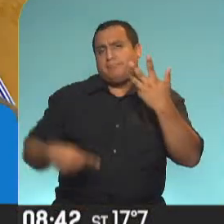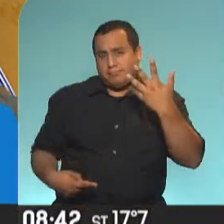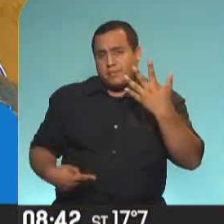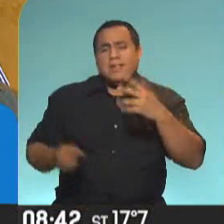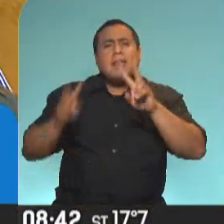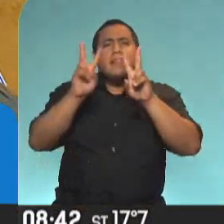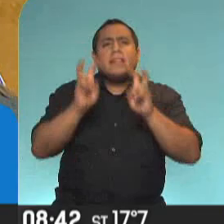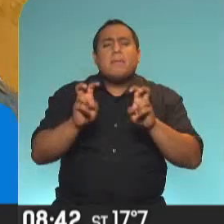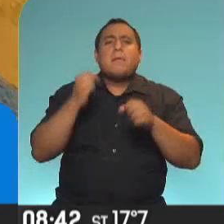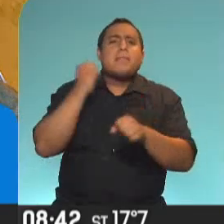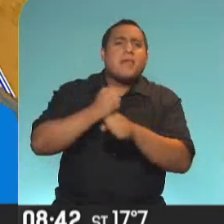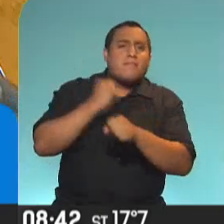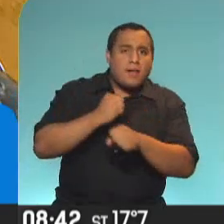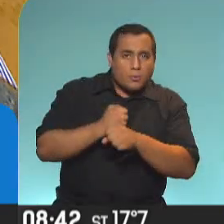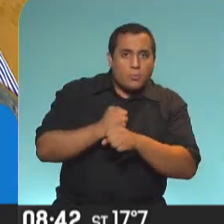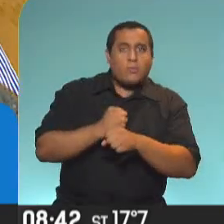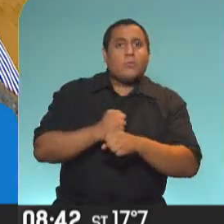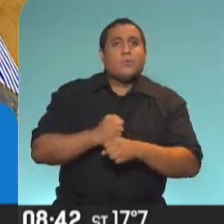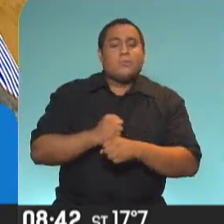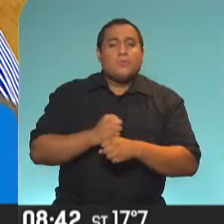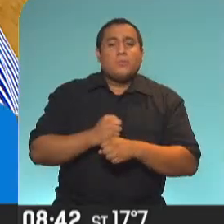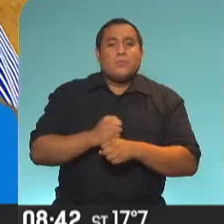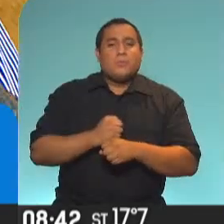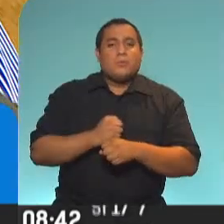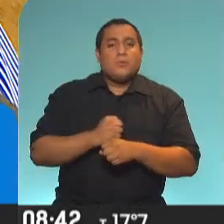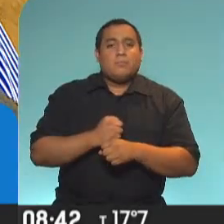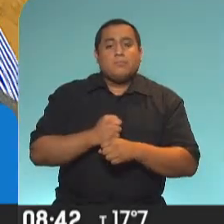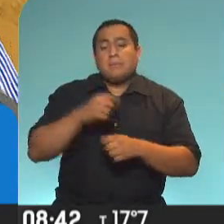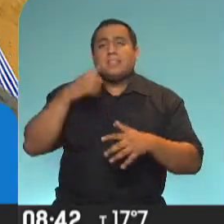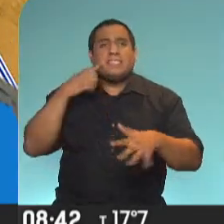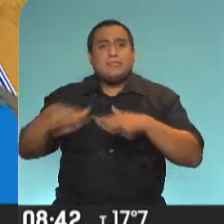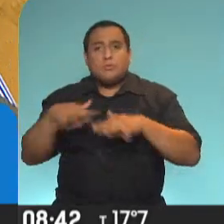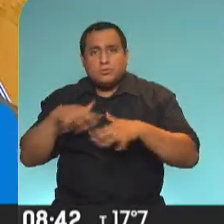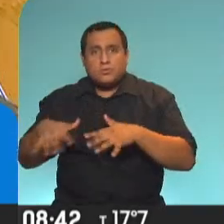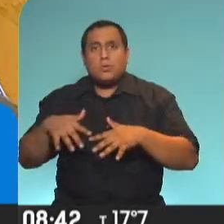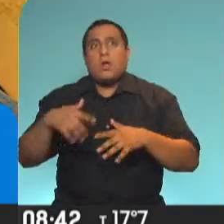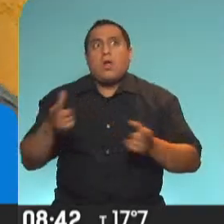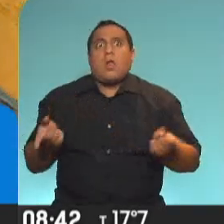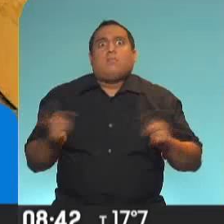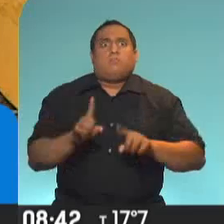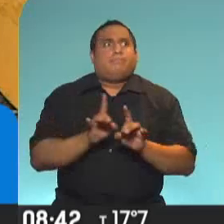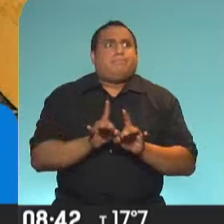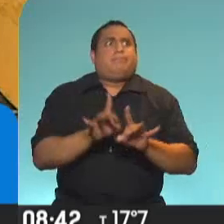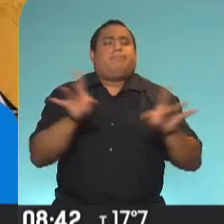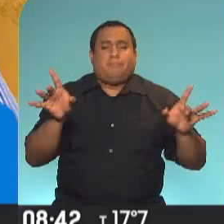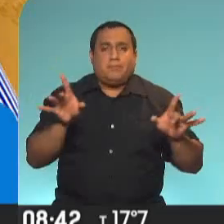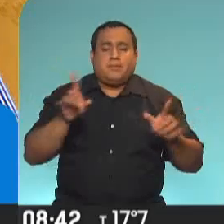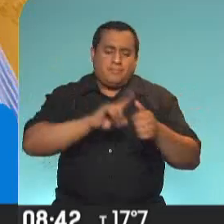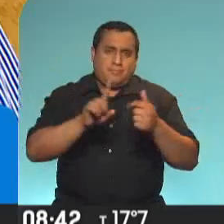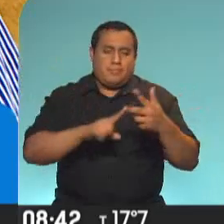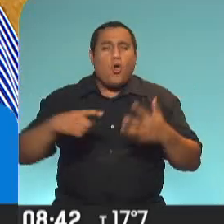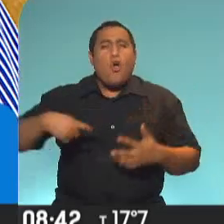que ver con el empleo, que tienen que ver con la situación, con el rebrote de la pandemia, etcétera, etcétera. Las obras